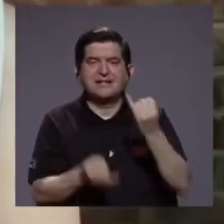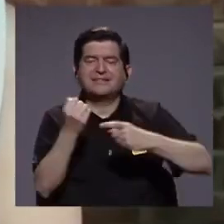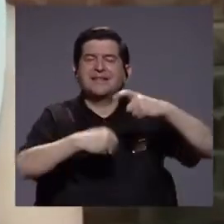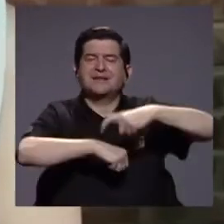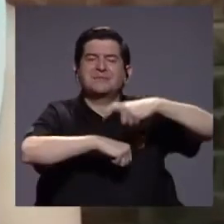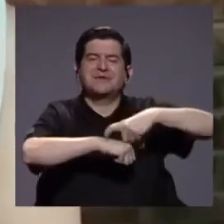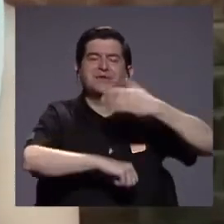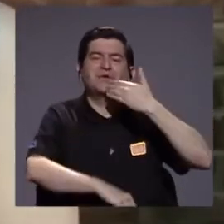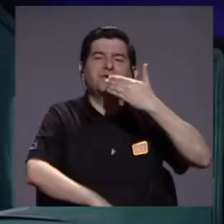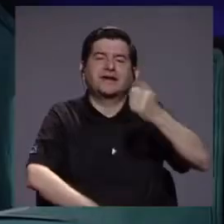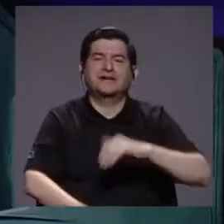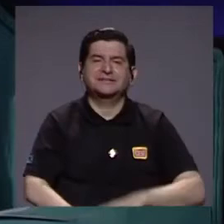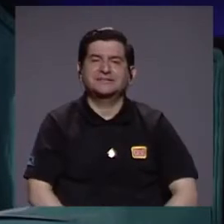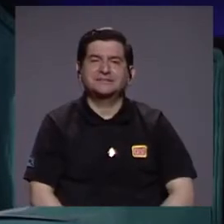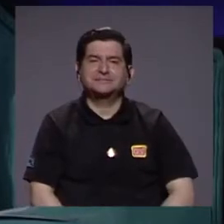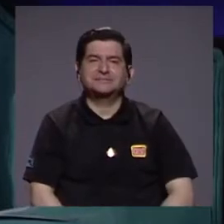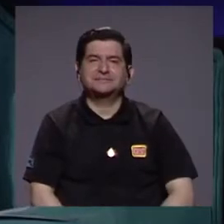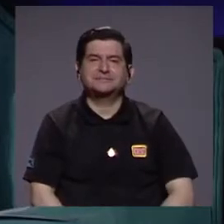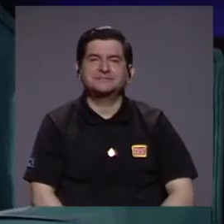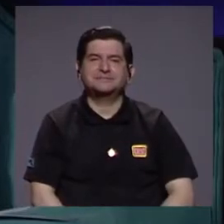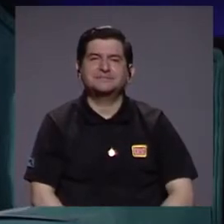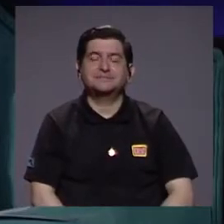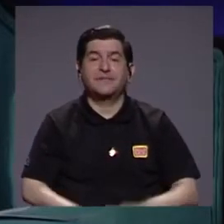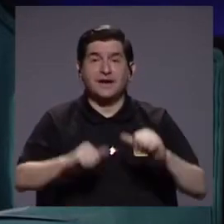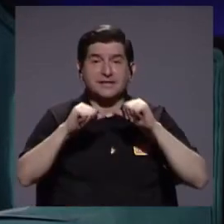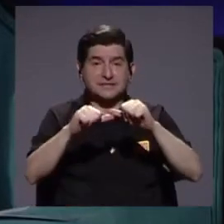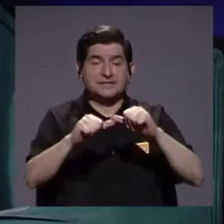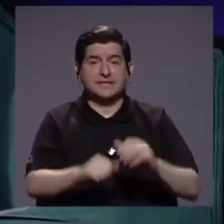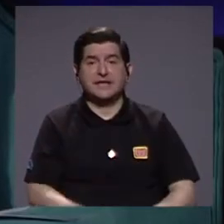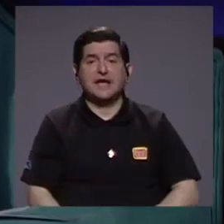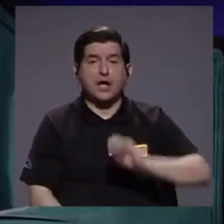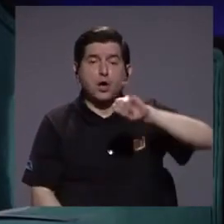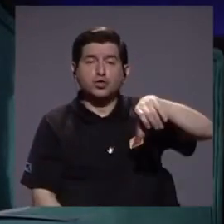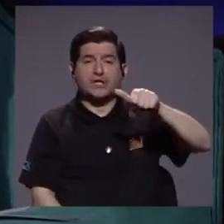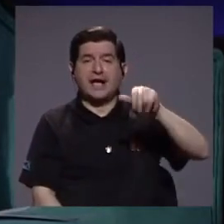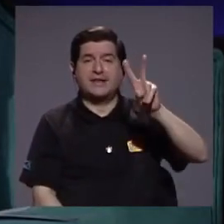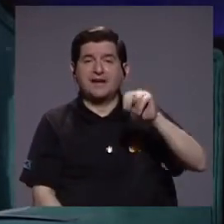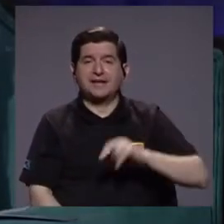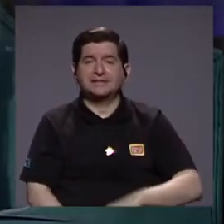tiempo. Muchas gracias. Continuamos con el señor José